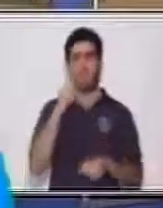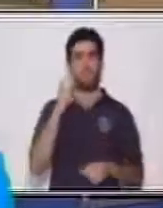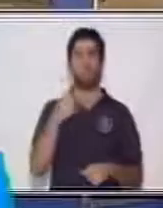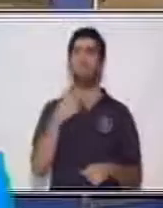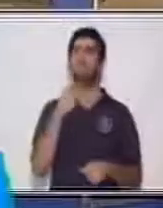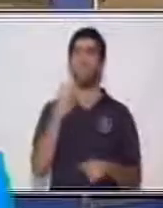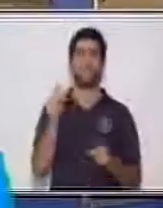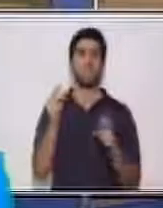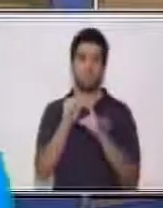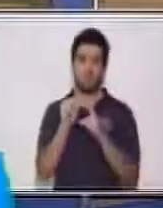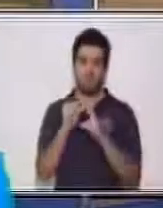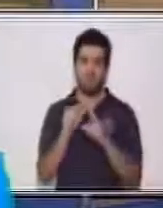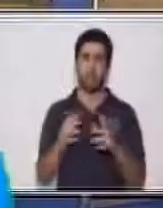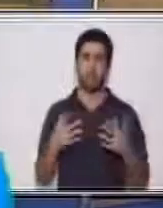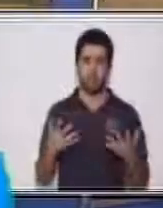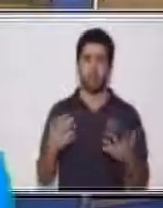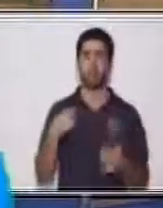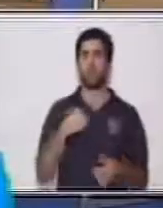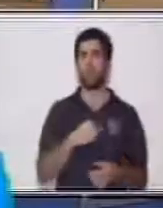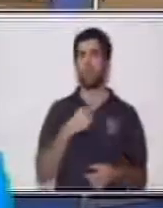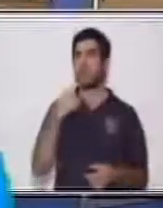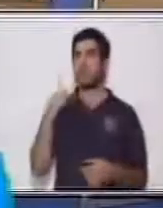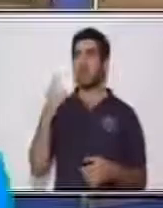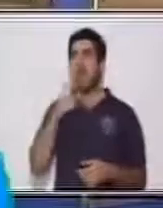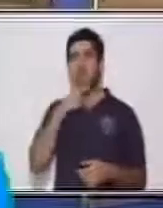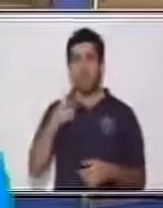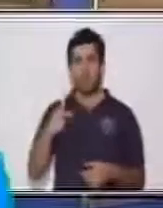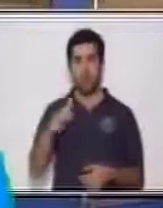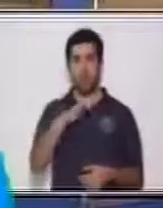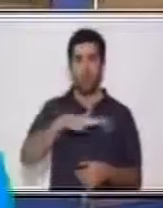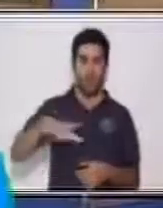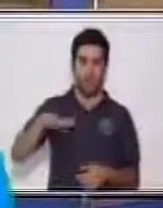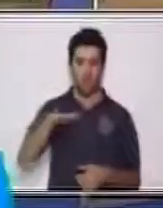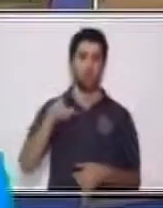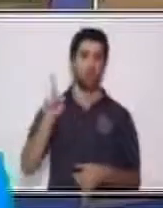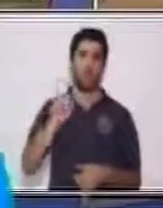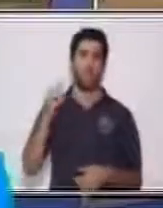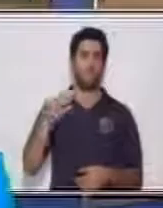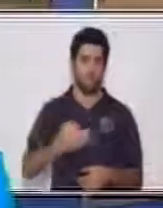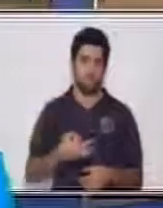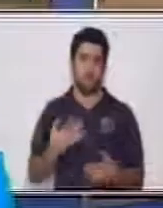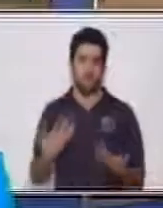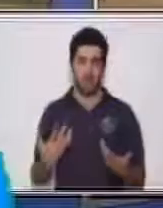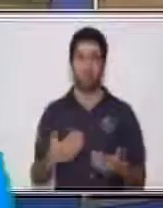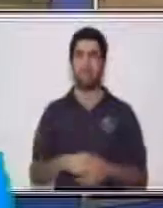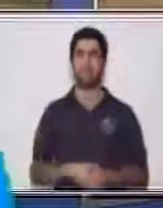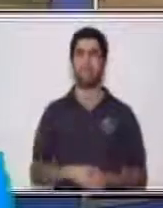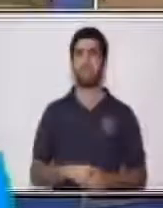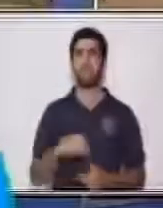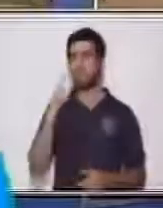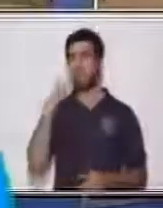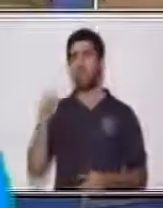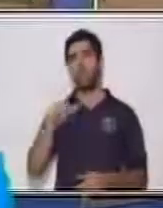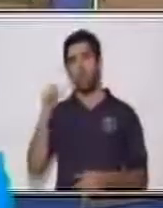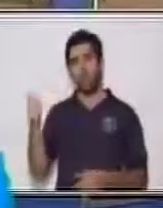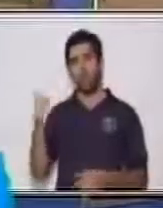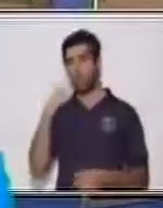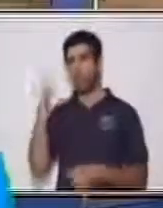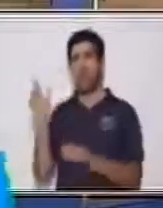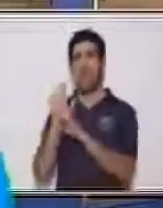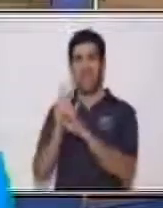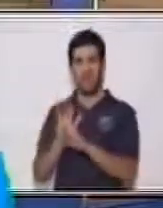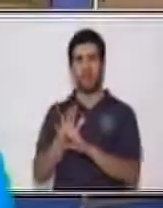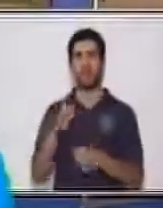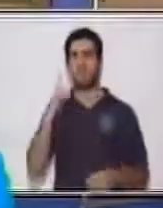Por lo cual podemos decir que el lenguaje coloquial es de tipo informal. Acá vas a ver algunos ejemplos. De